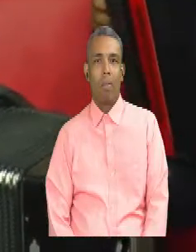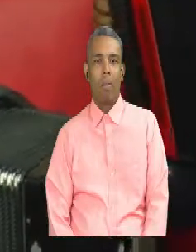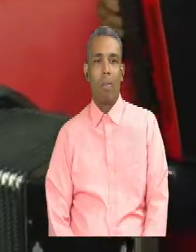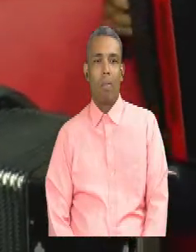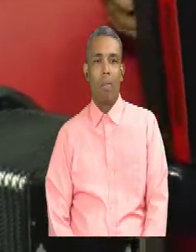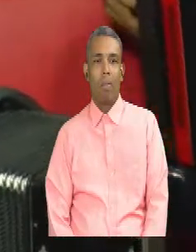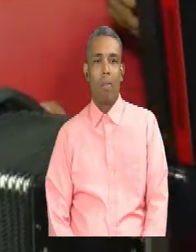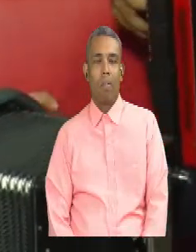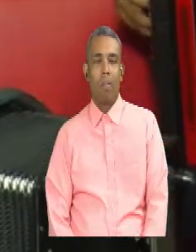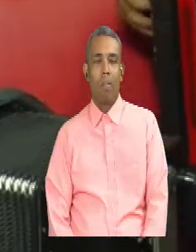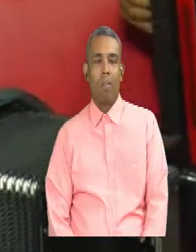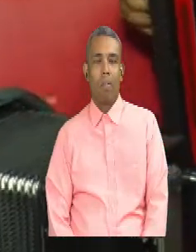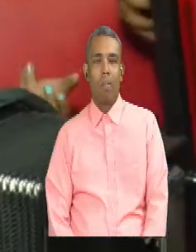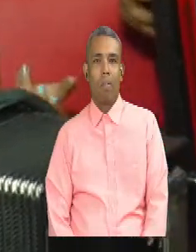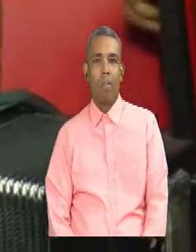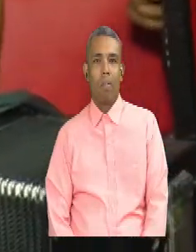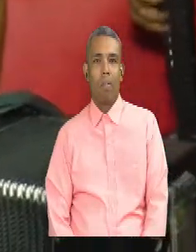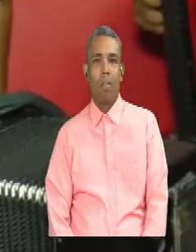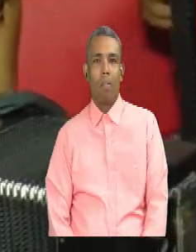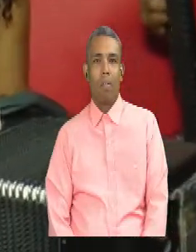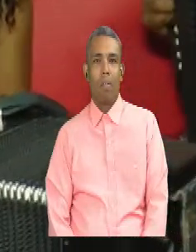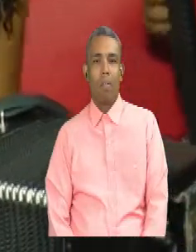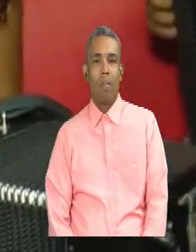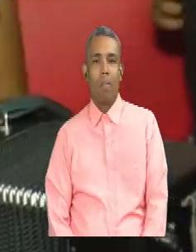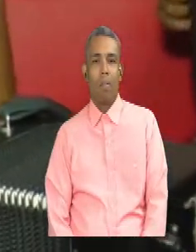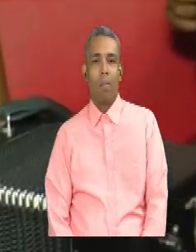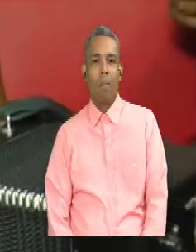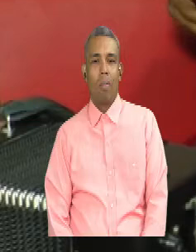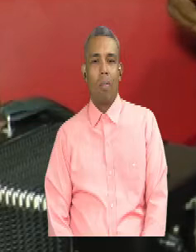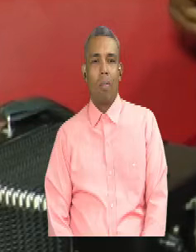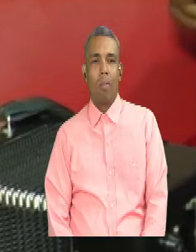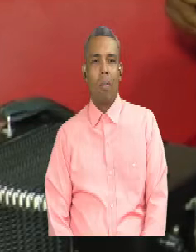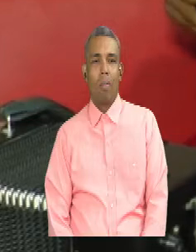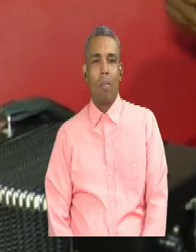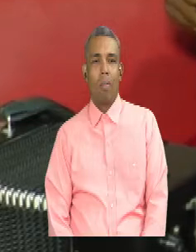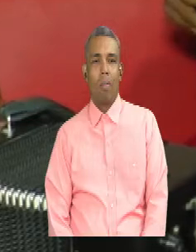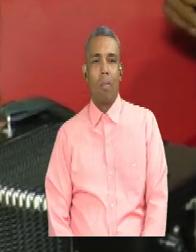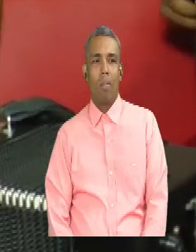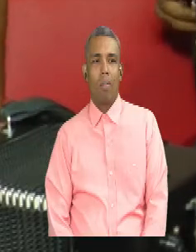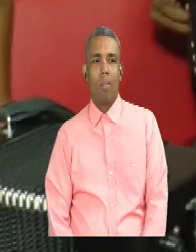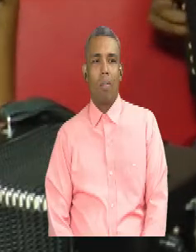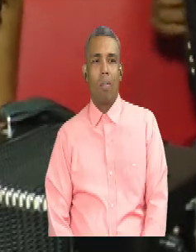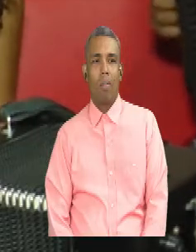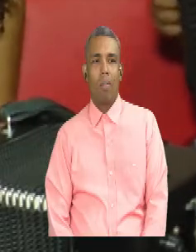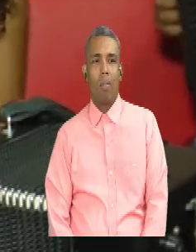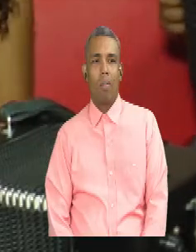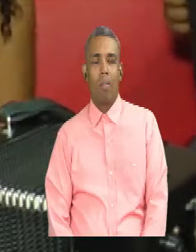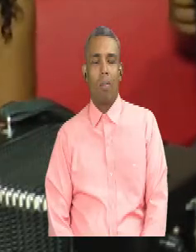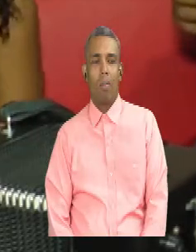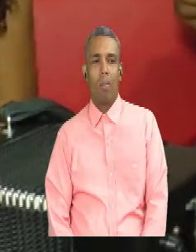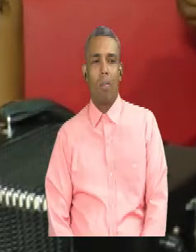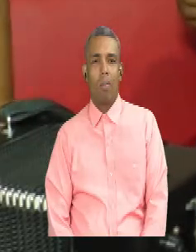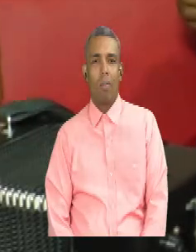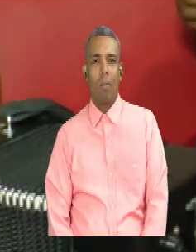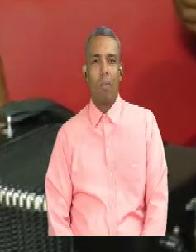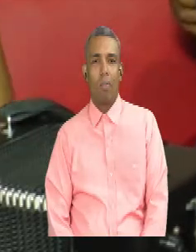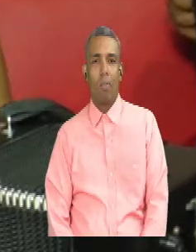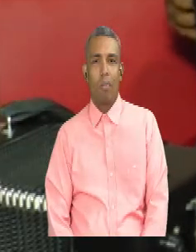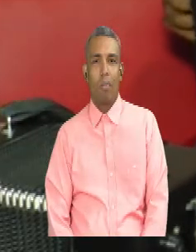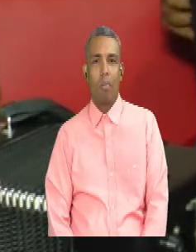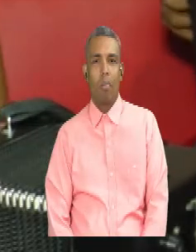doble, porque la mujer conforme se merece muchas cosas. Porque